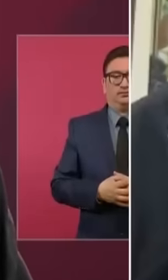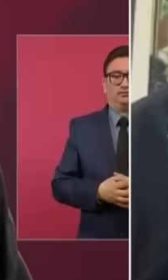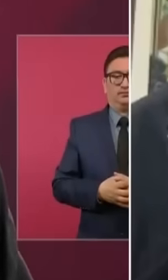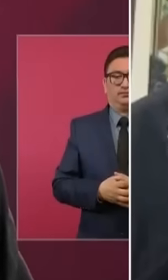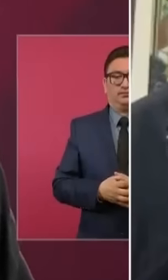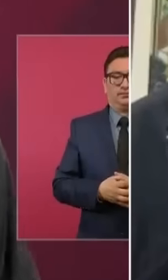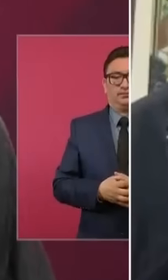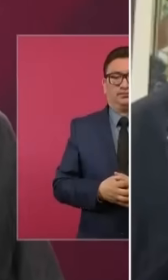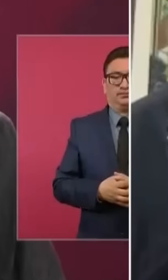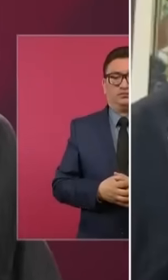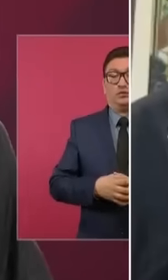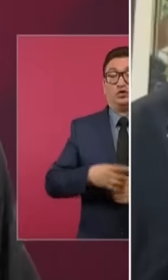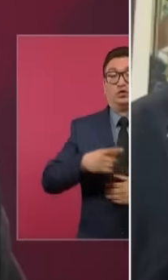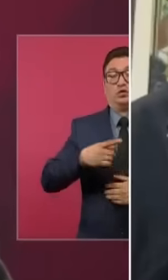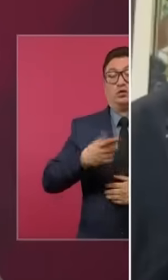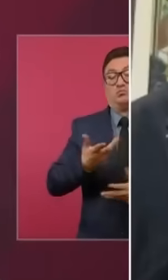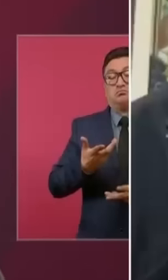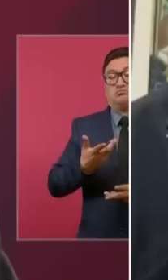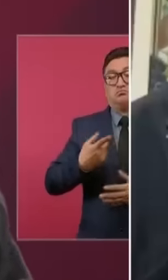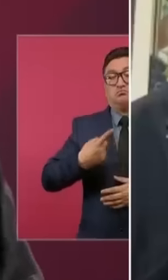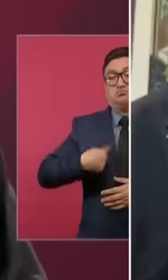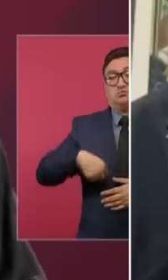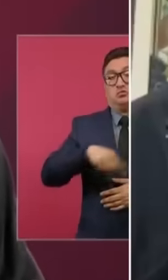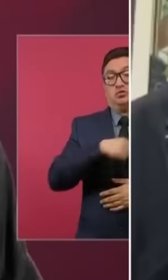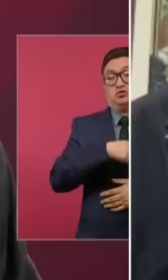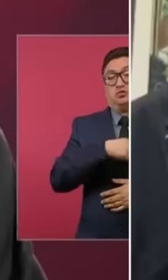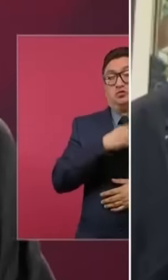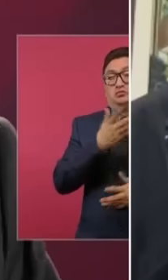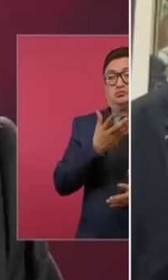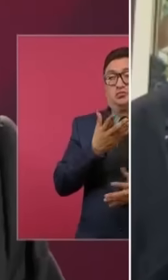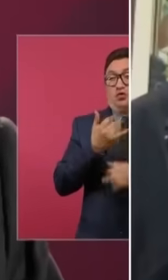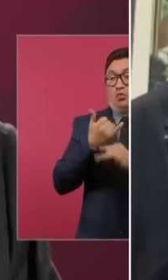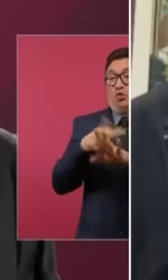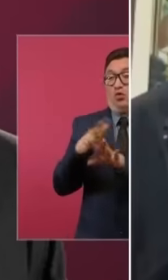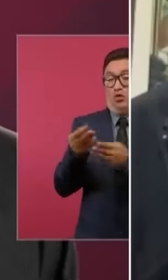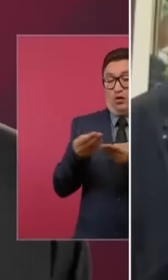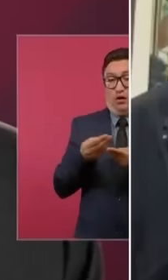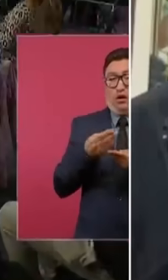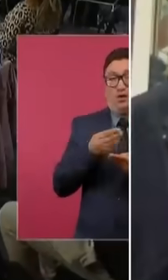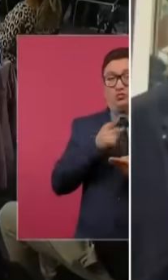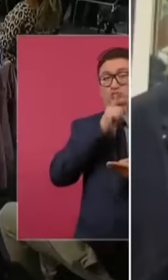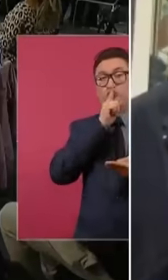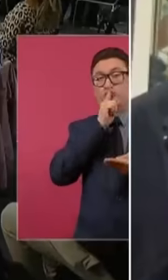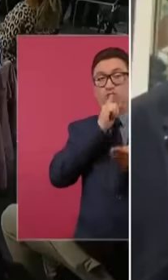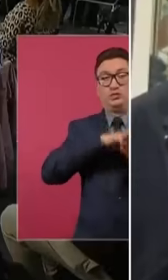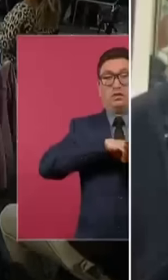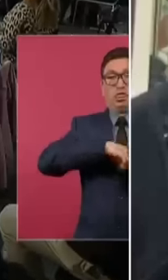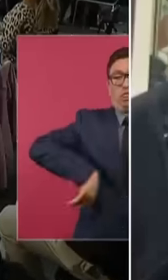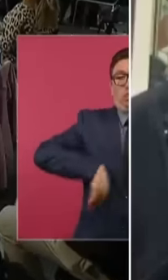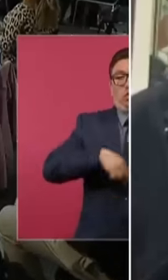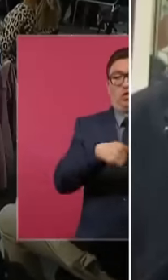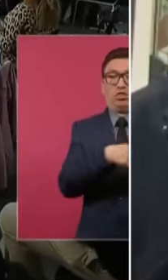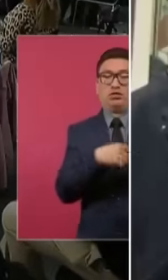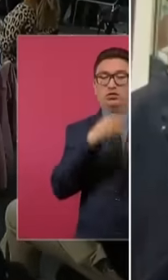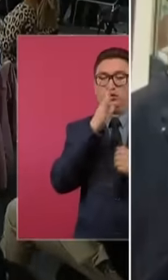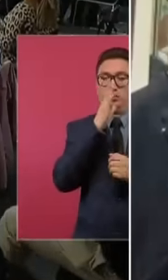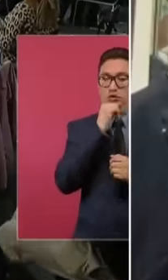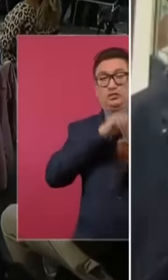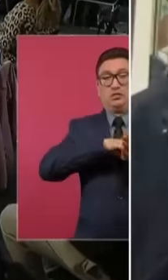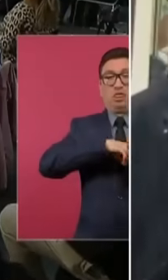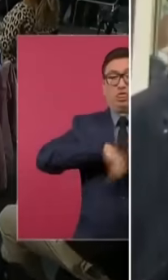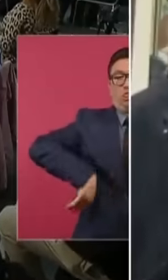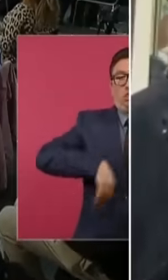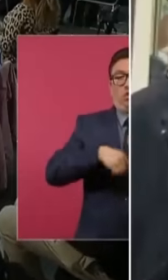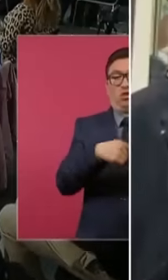la delincuencia organizada. A la prensa, el presidente le destina unos ataques extraordinarios